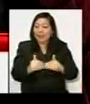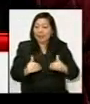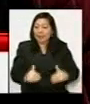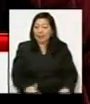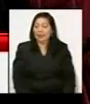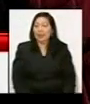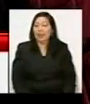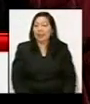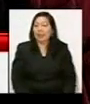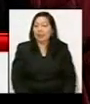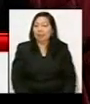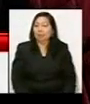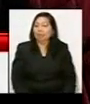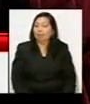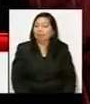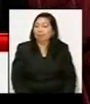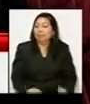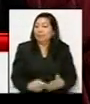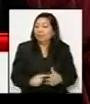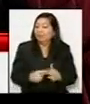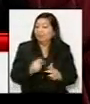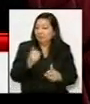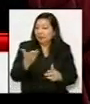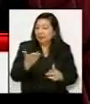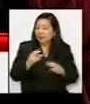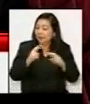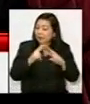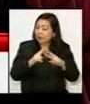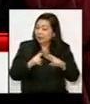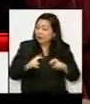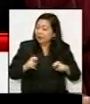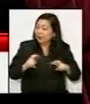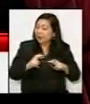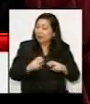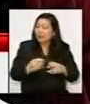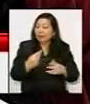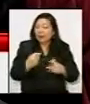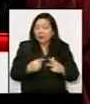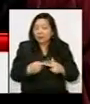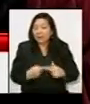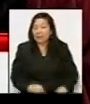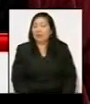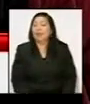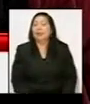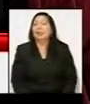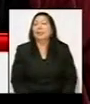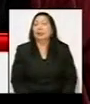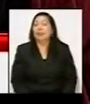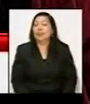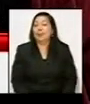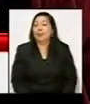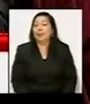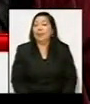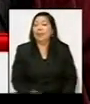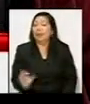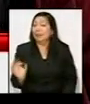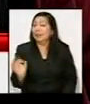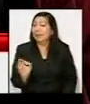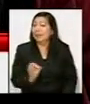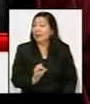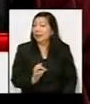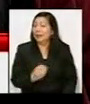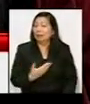era la instrucción reservemos la investigación preliminar indicios indicios y nadie